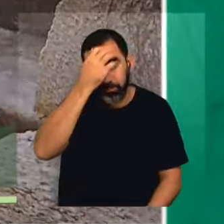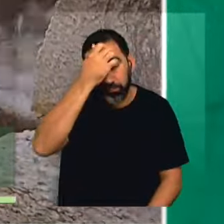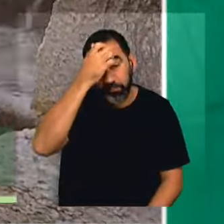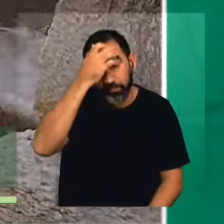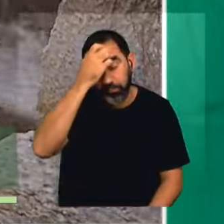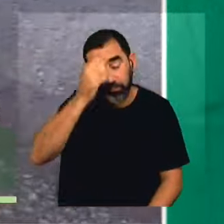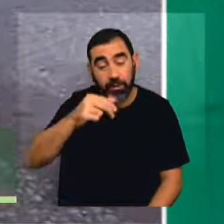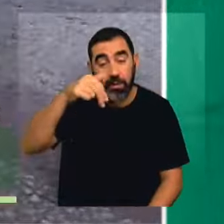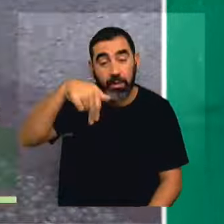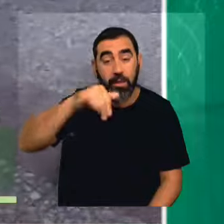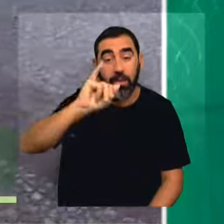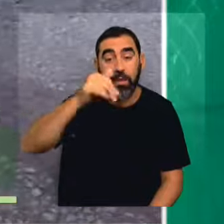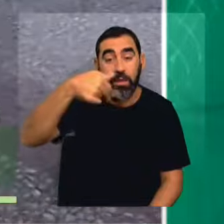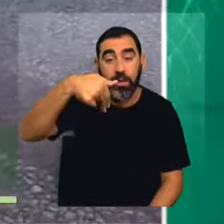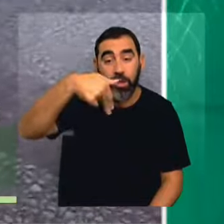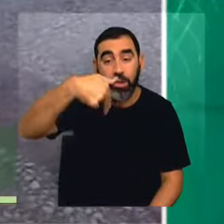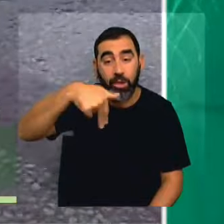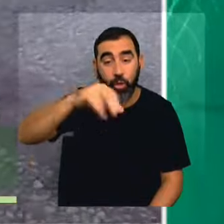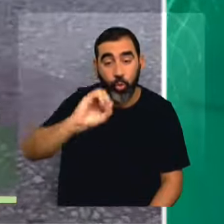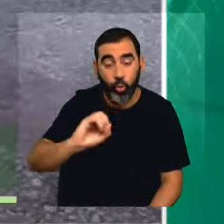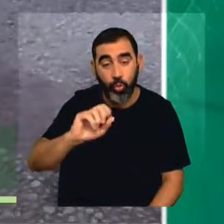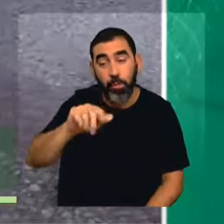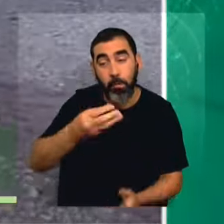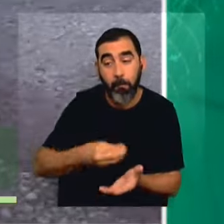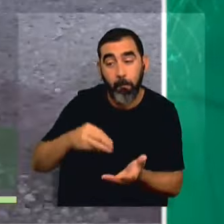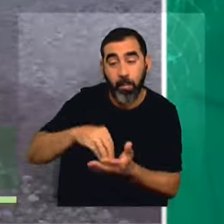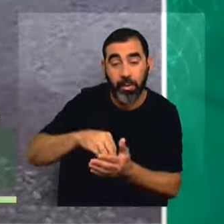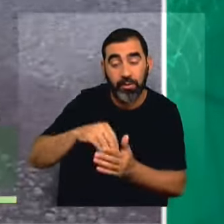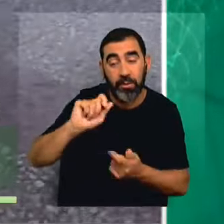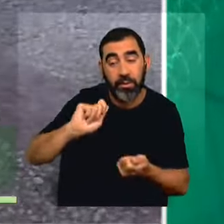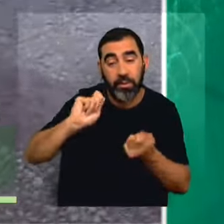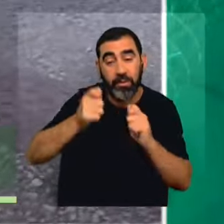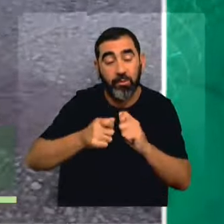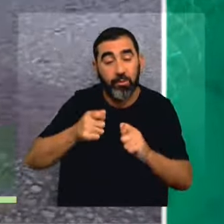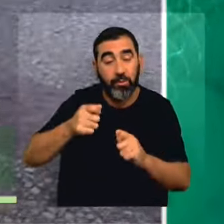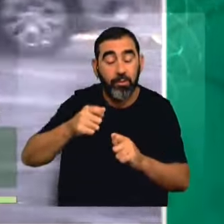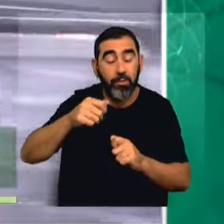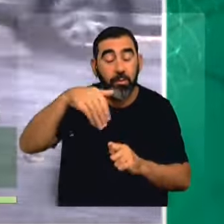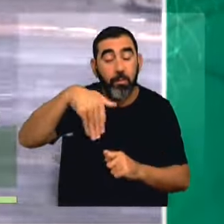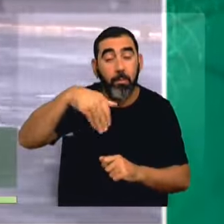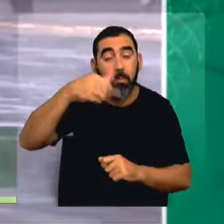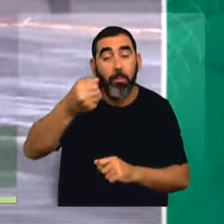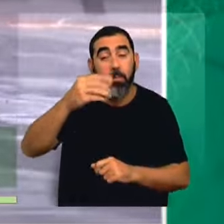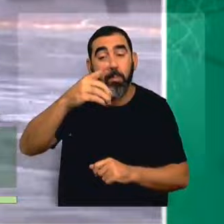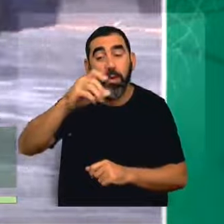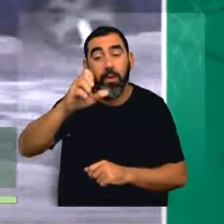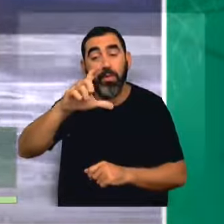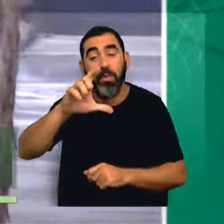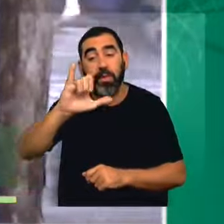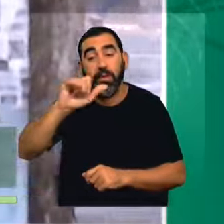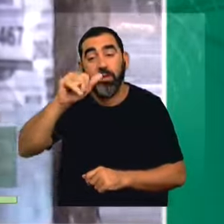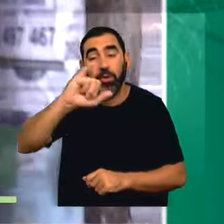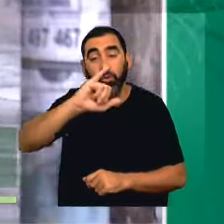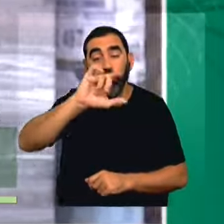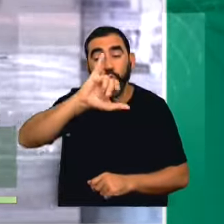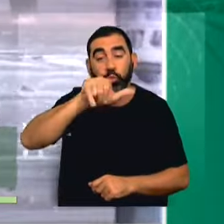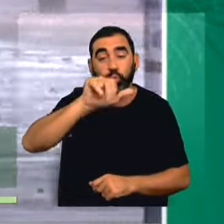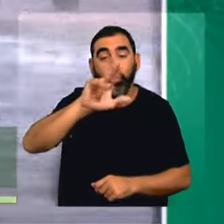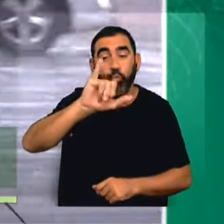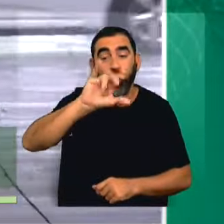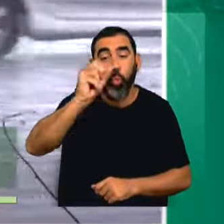el niño sumado a este fenómeno de oscilación de maden Julian sí favorecieron mucho